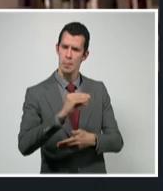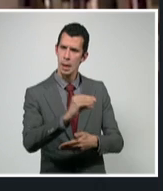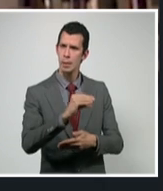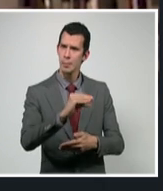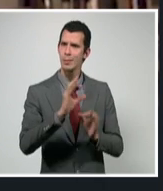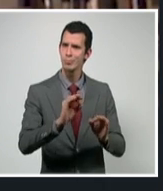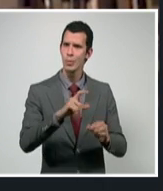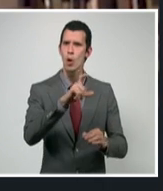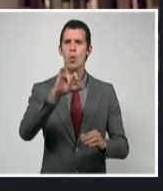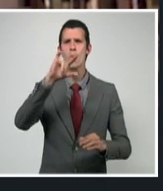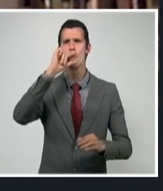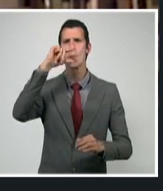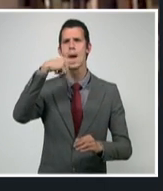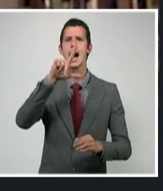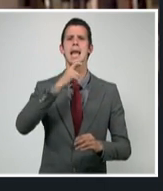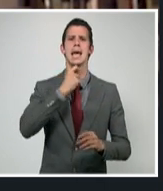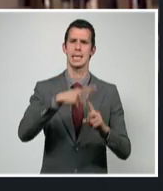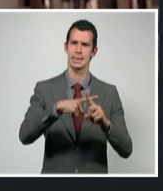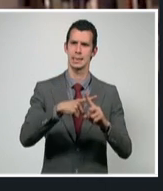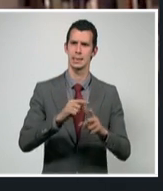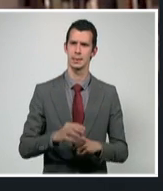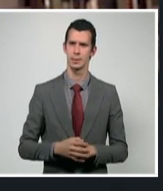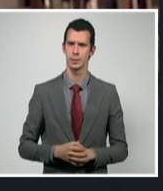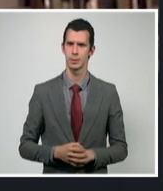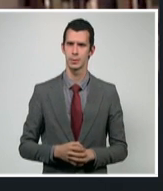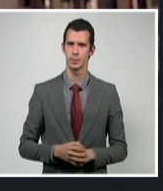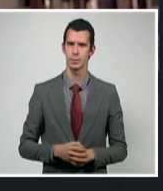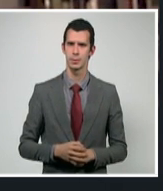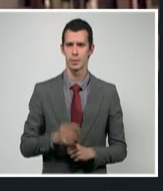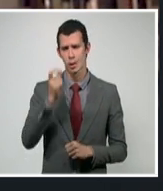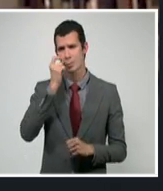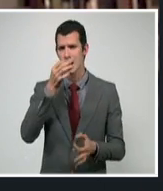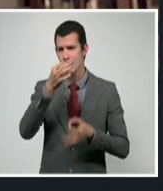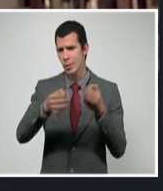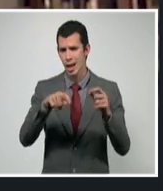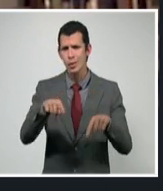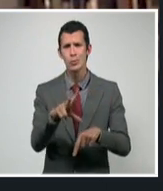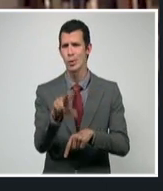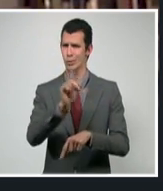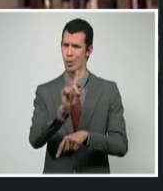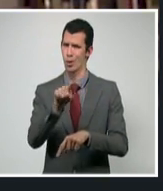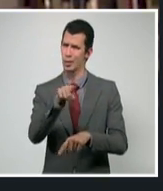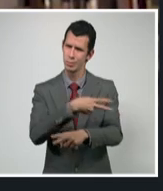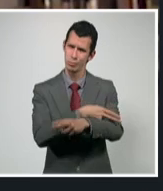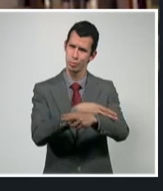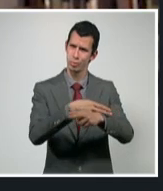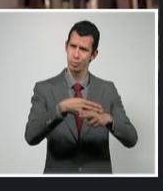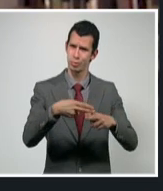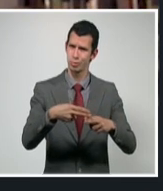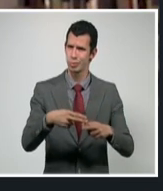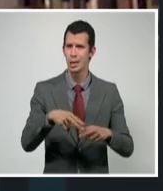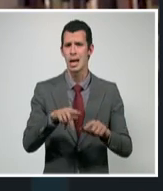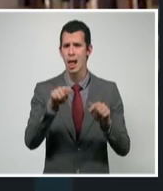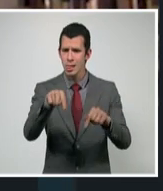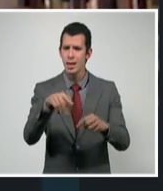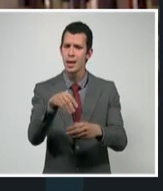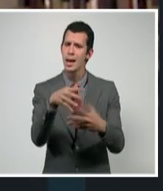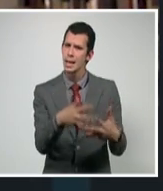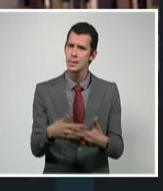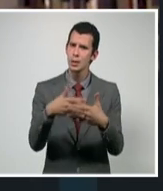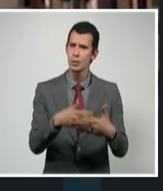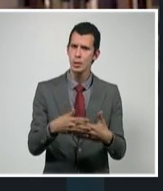lo que es la NED y cuándo se instala, y que es una institución bipartidista, o sea, se establece de manera